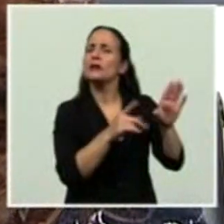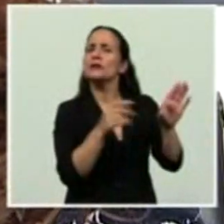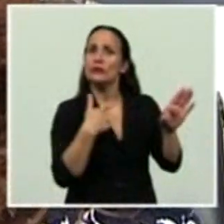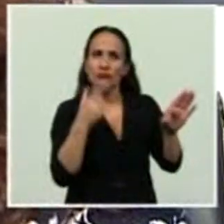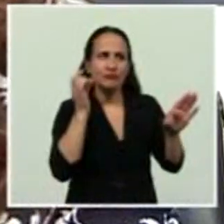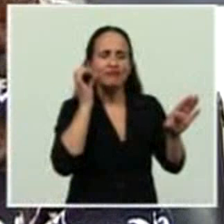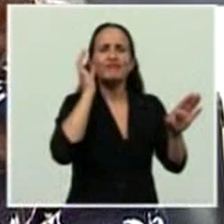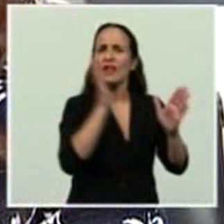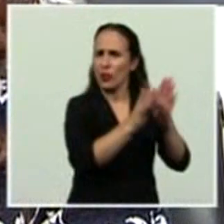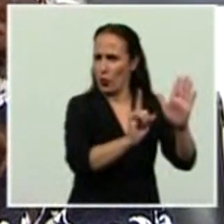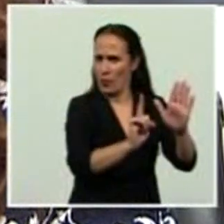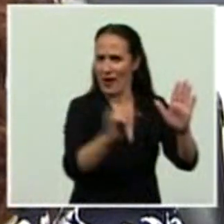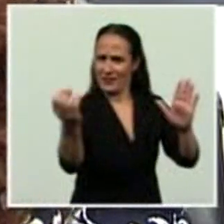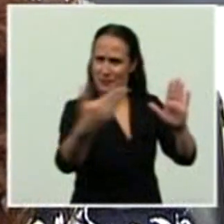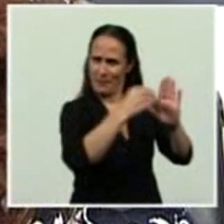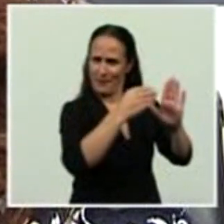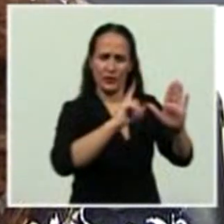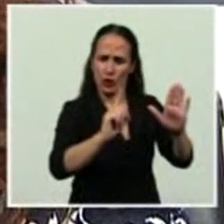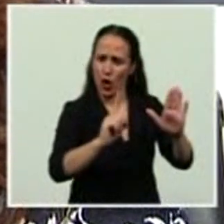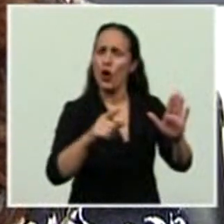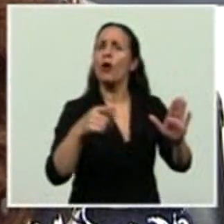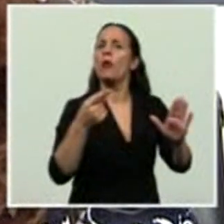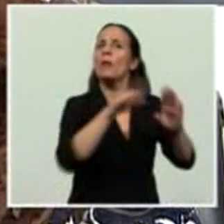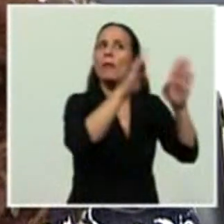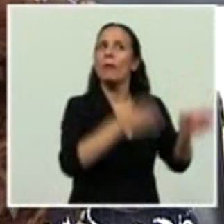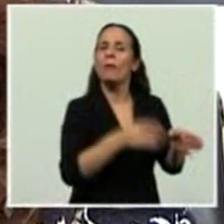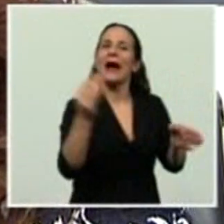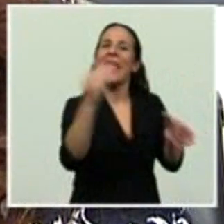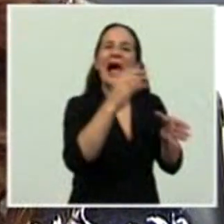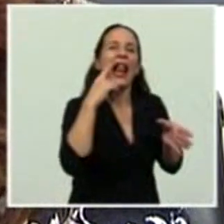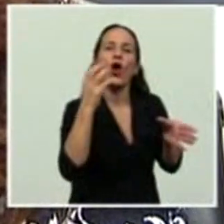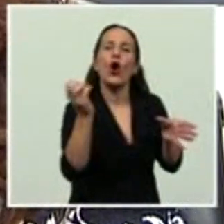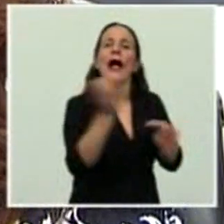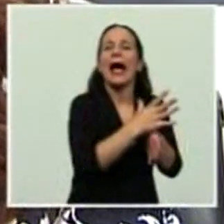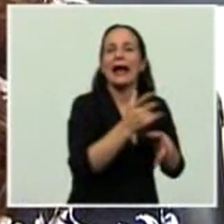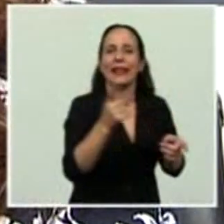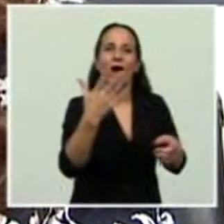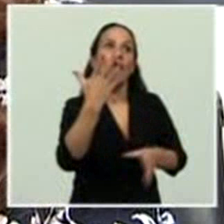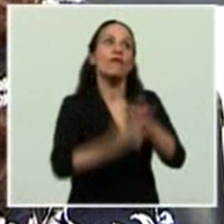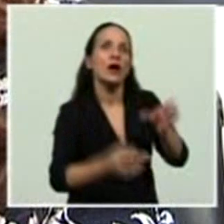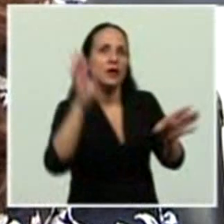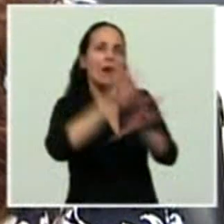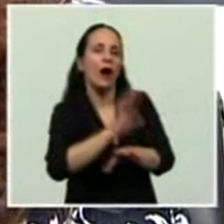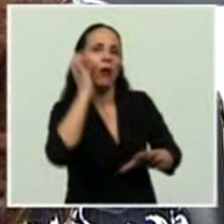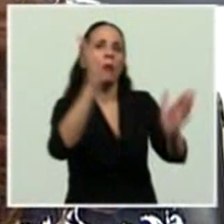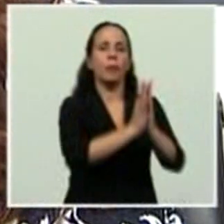disculpas que para que pidan disculpas pero por lo menos que pongan una cartita me equivoqué